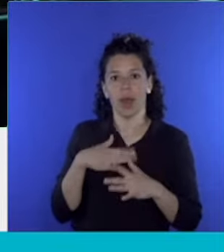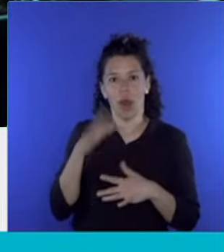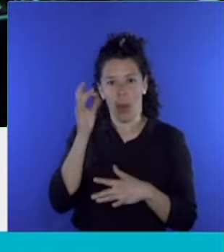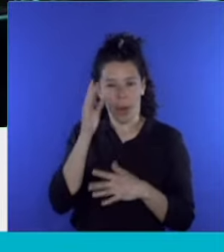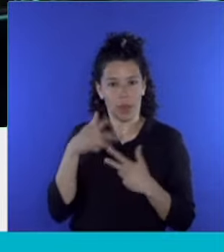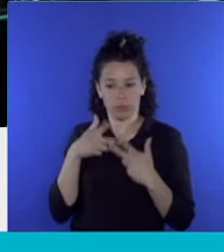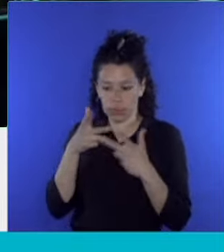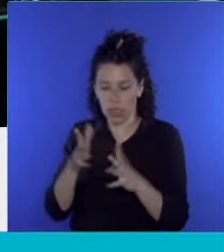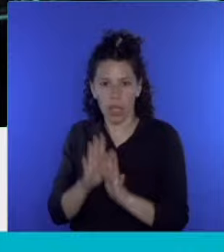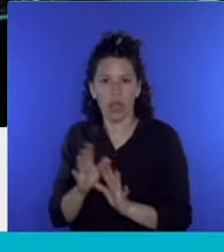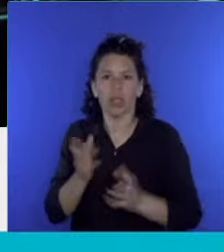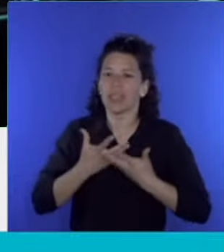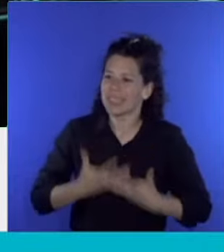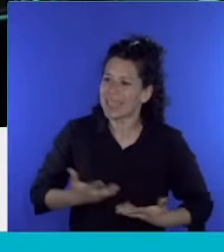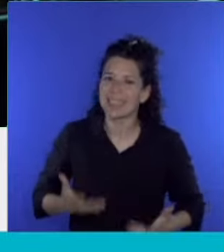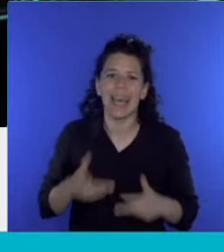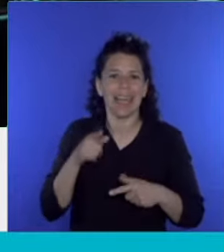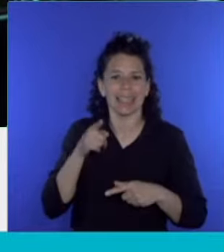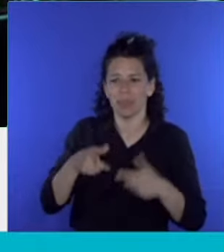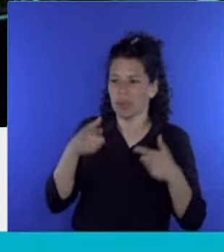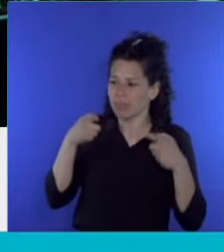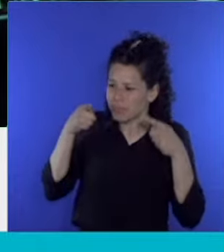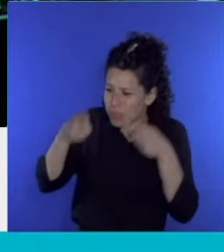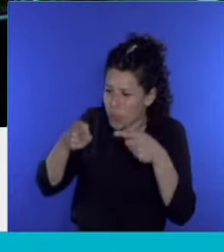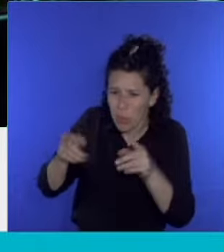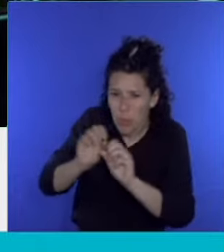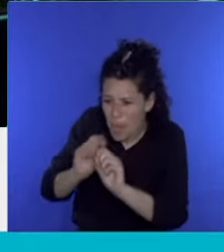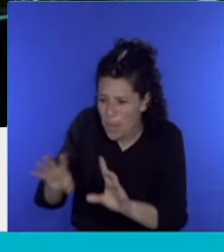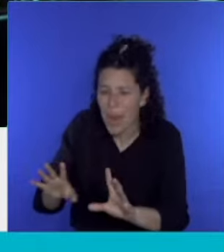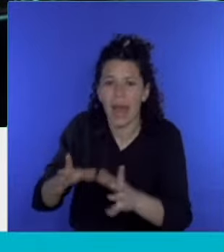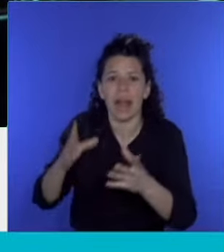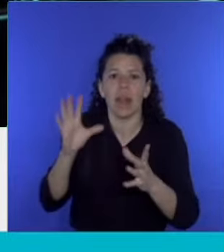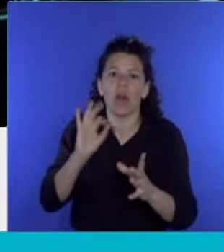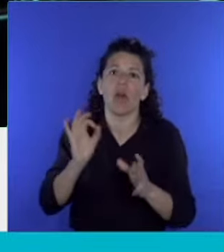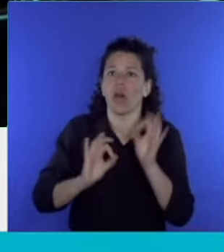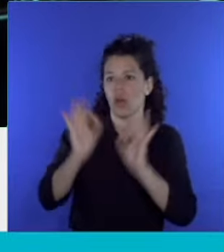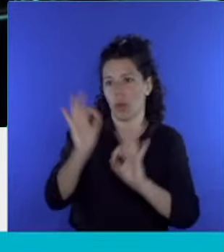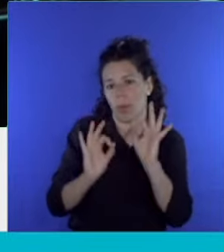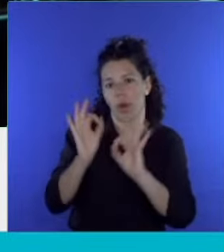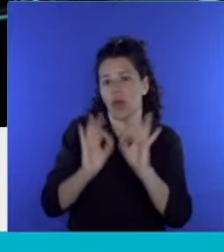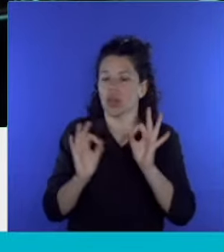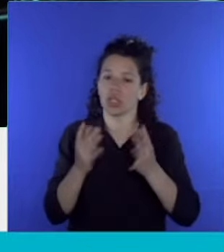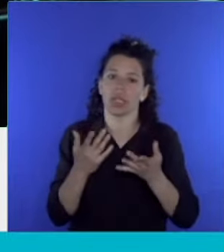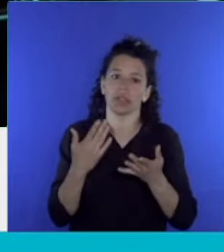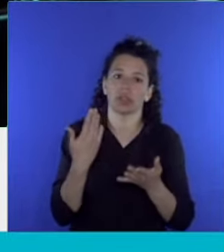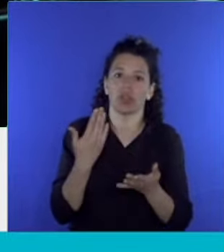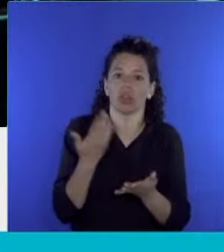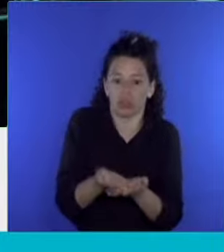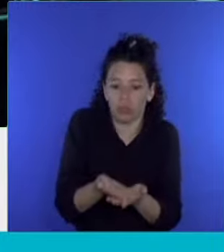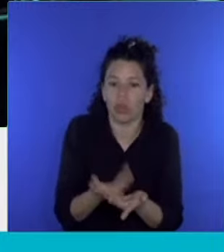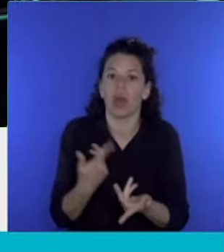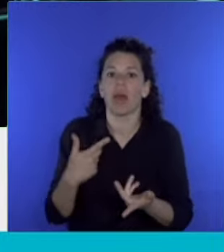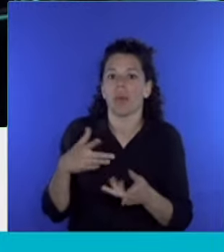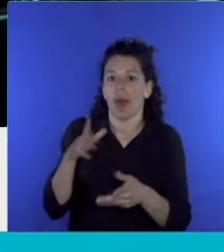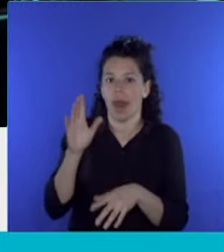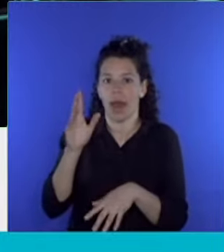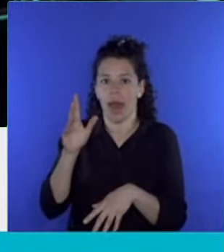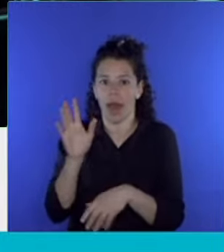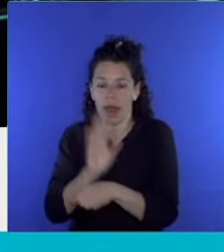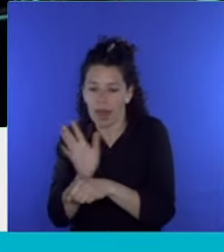me haré de que siempre estigmaticen que todos aquellos proyectos son para actores k militantes